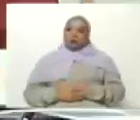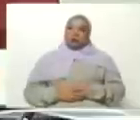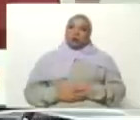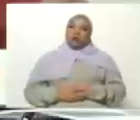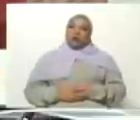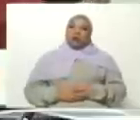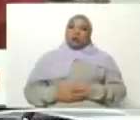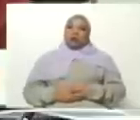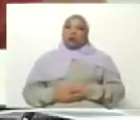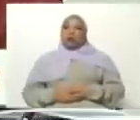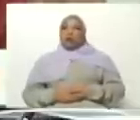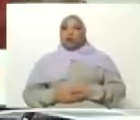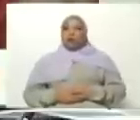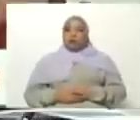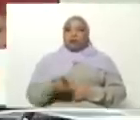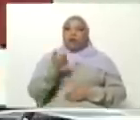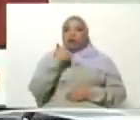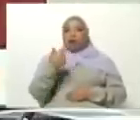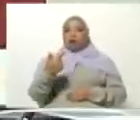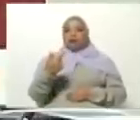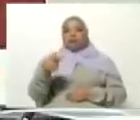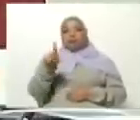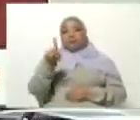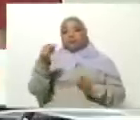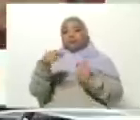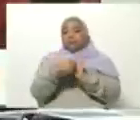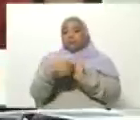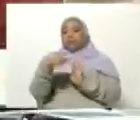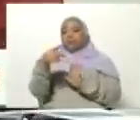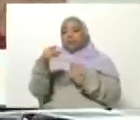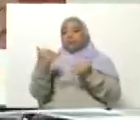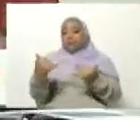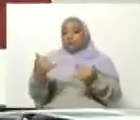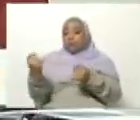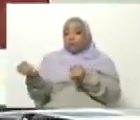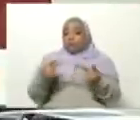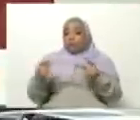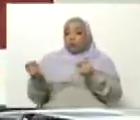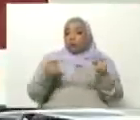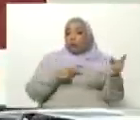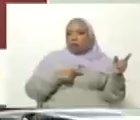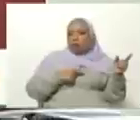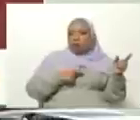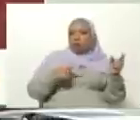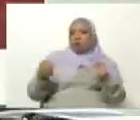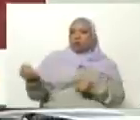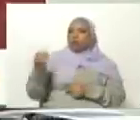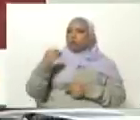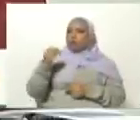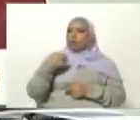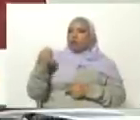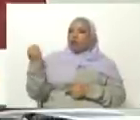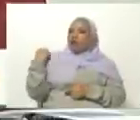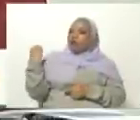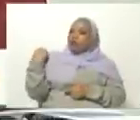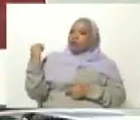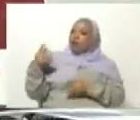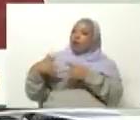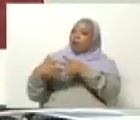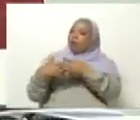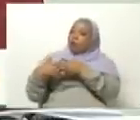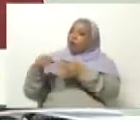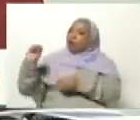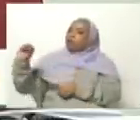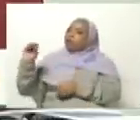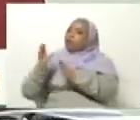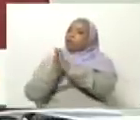le preguntas a ella, lo ha dicho una y mil veces, ha pedido invasiones a este país, más de una vez la ha pedido. Y cuando la cosa se